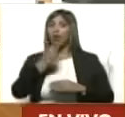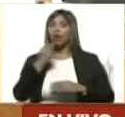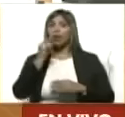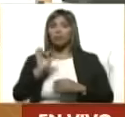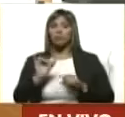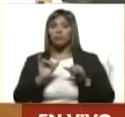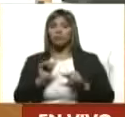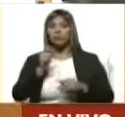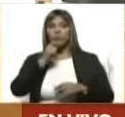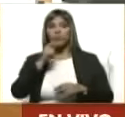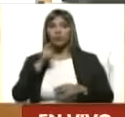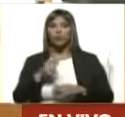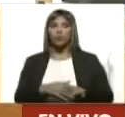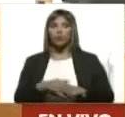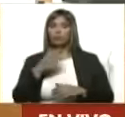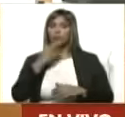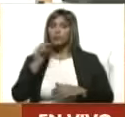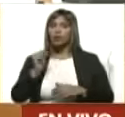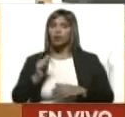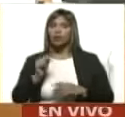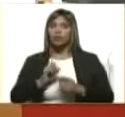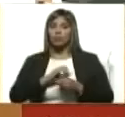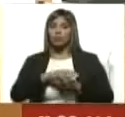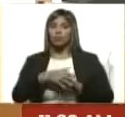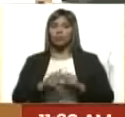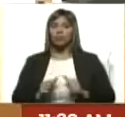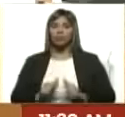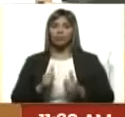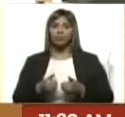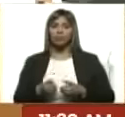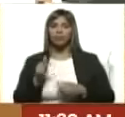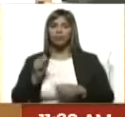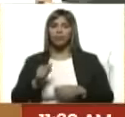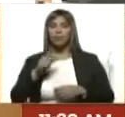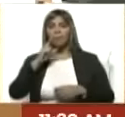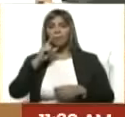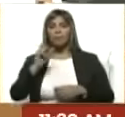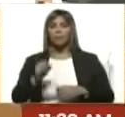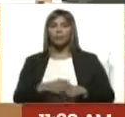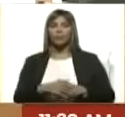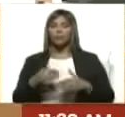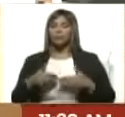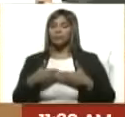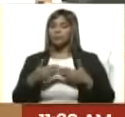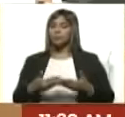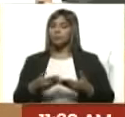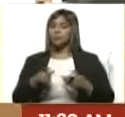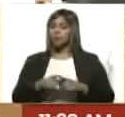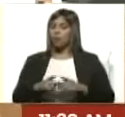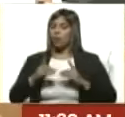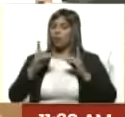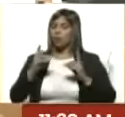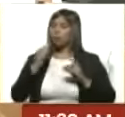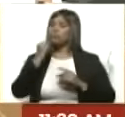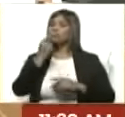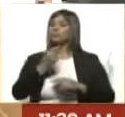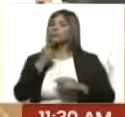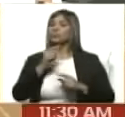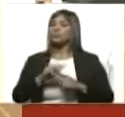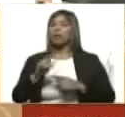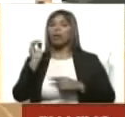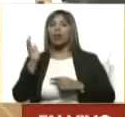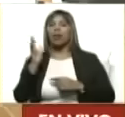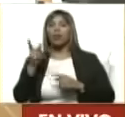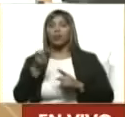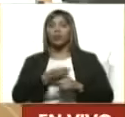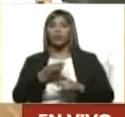pueblo. Cuando aquí estaba la pandemia, mientras Nicolás Maduro daba la cara y se ponía al frente de una gran